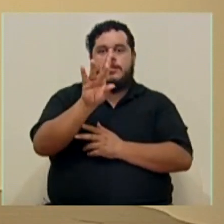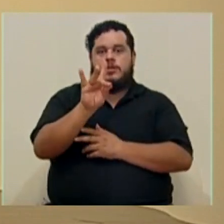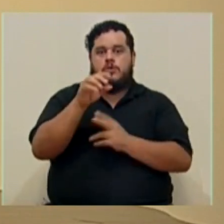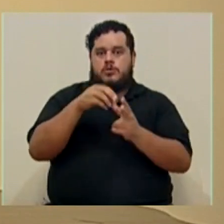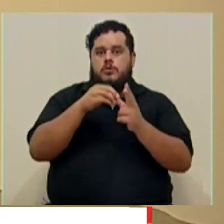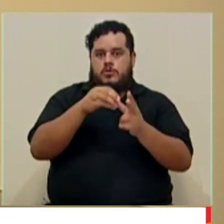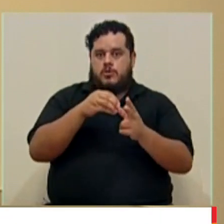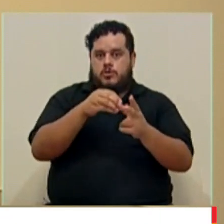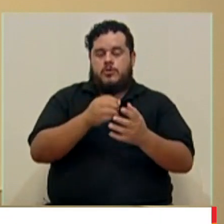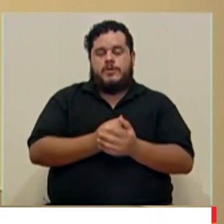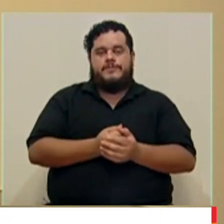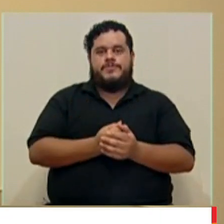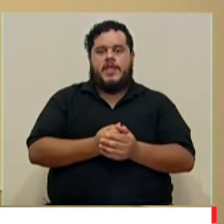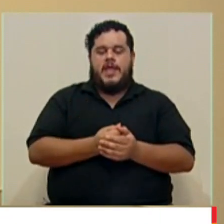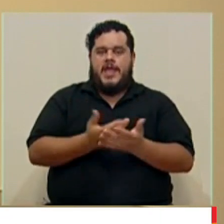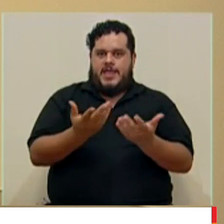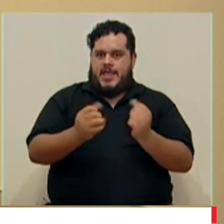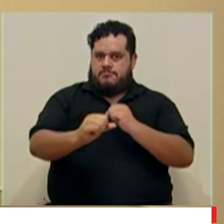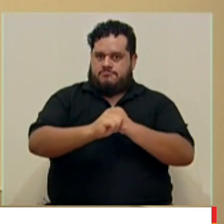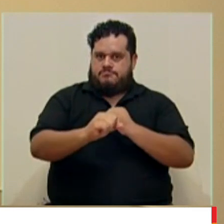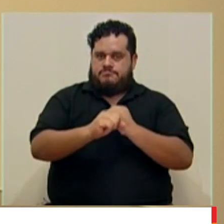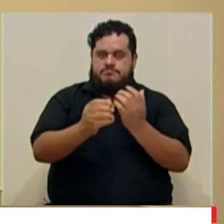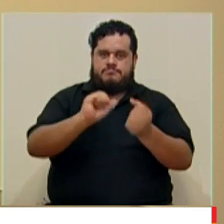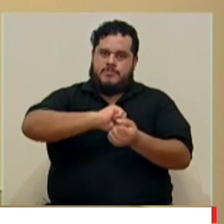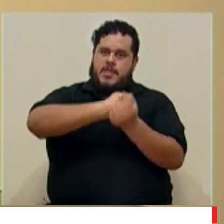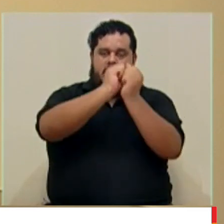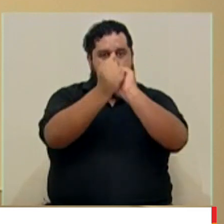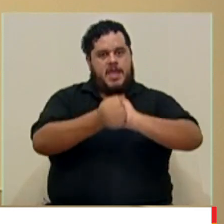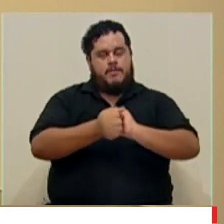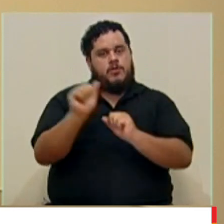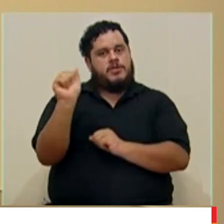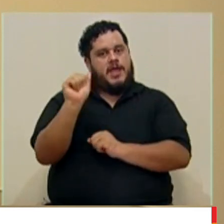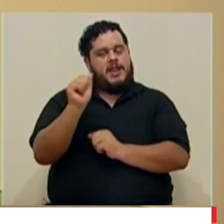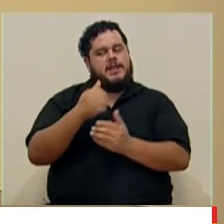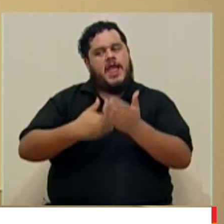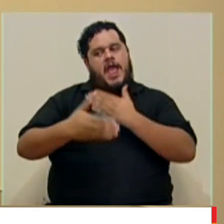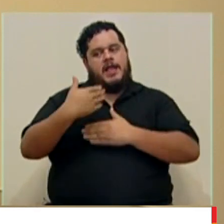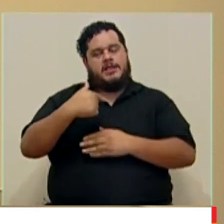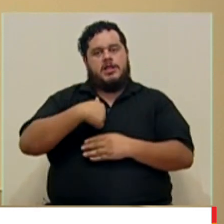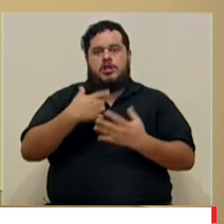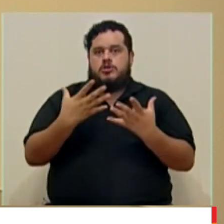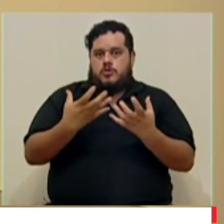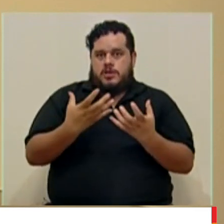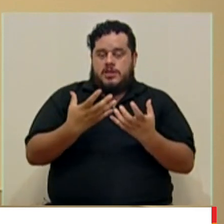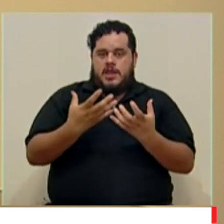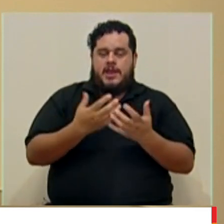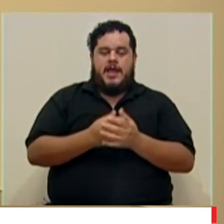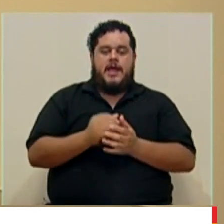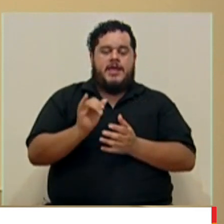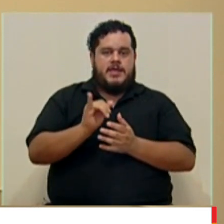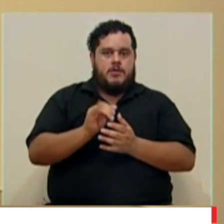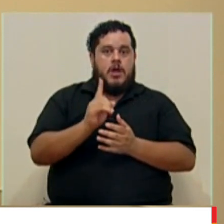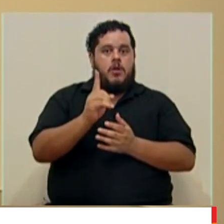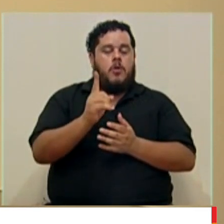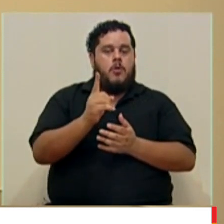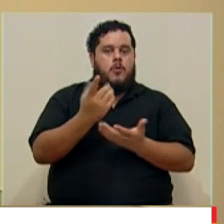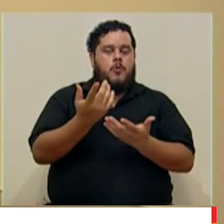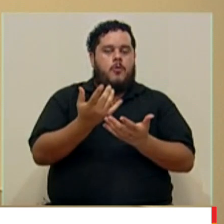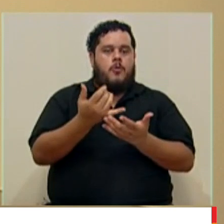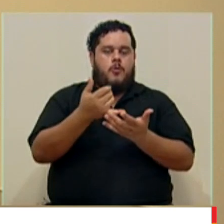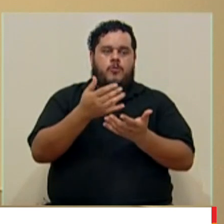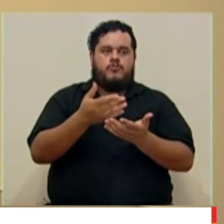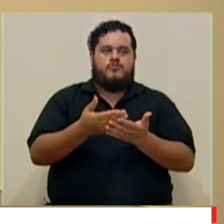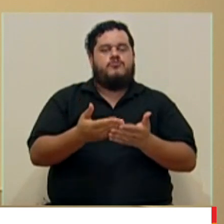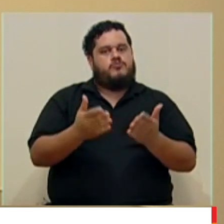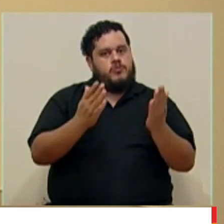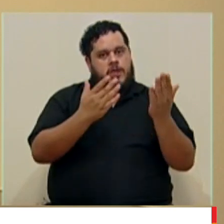octubre, se anuncian los siguientes cambios de alertas. Antes yo quisiera hacer, como es usual, un reconocimiento a